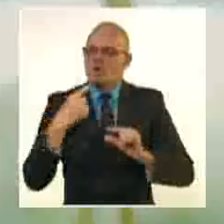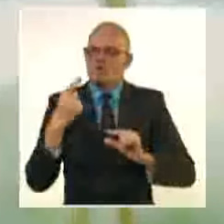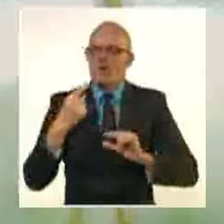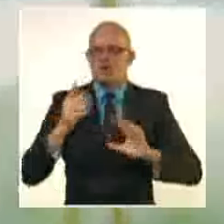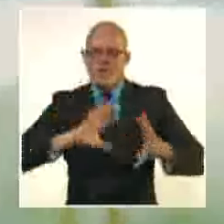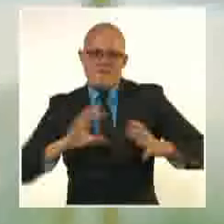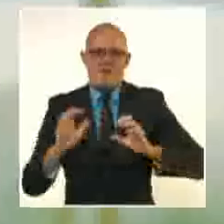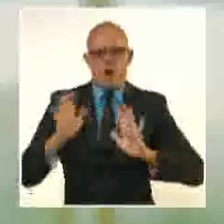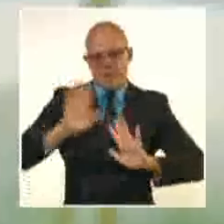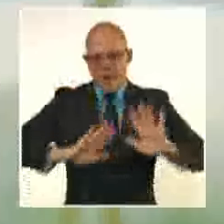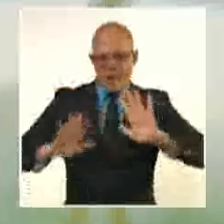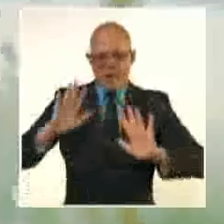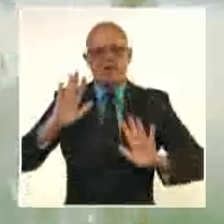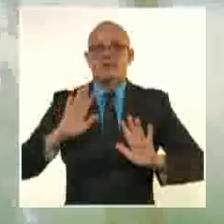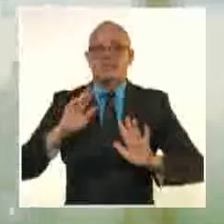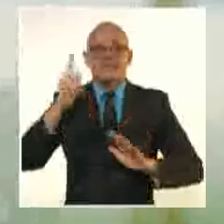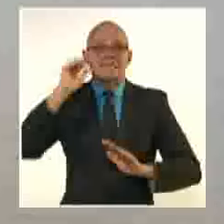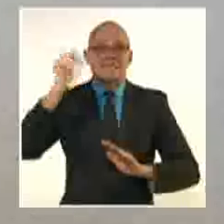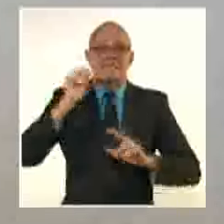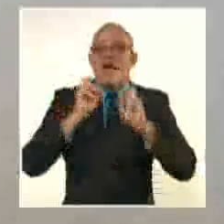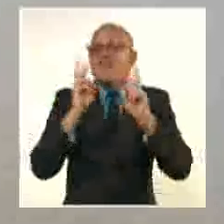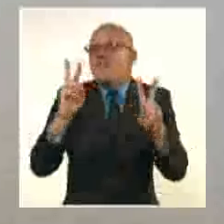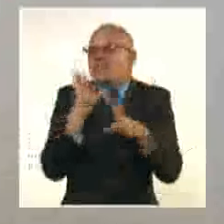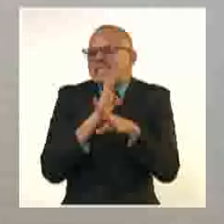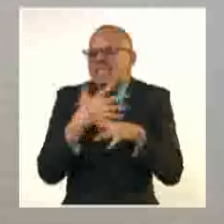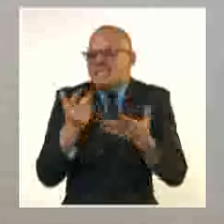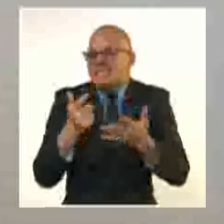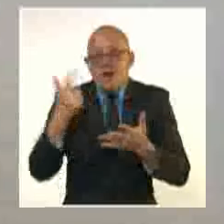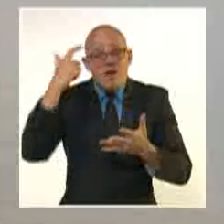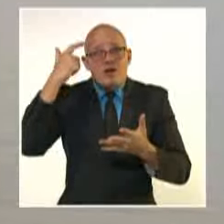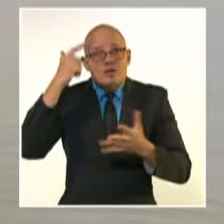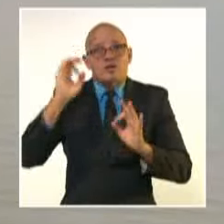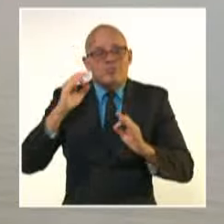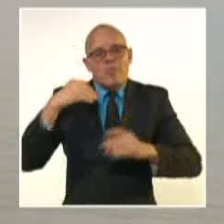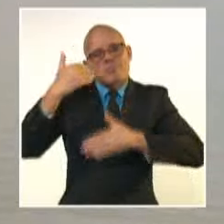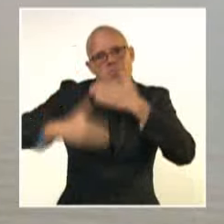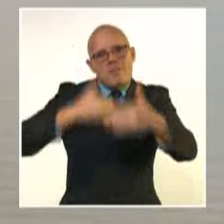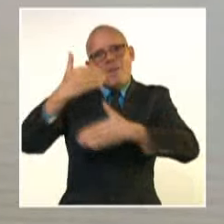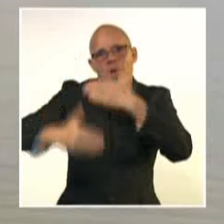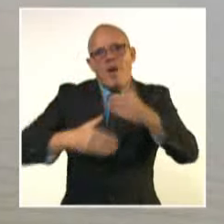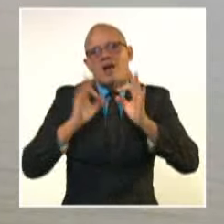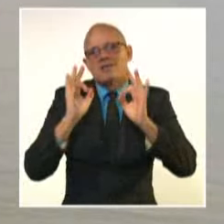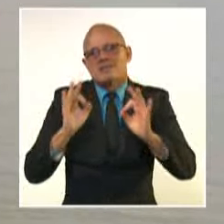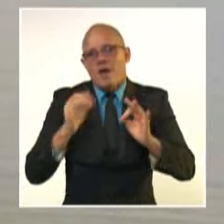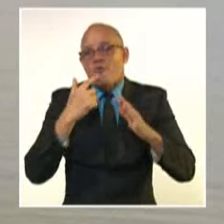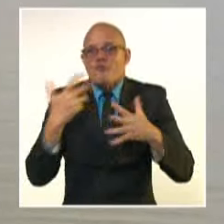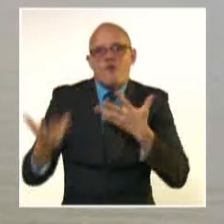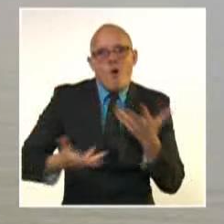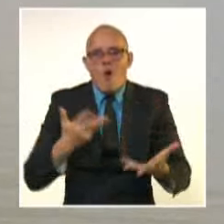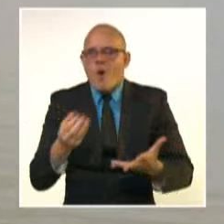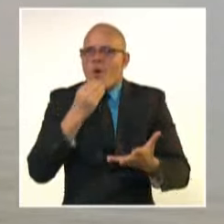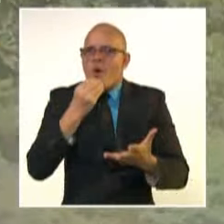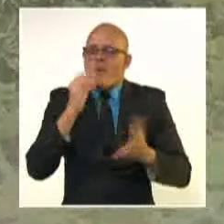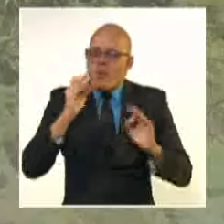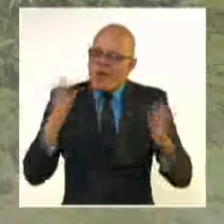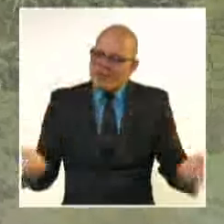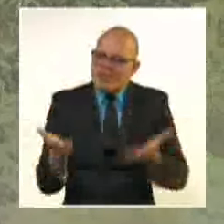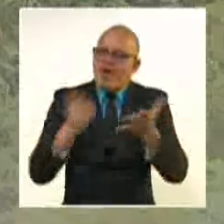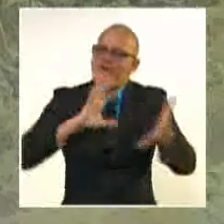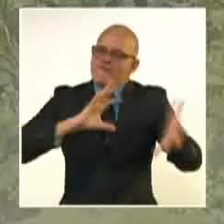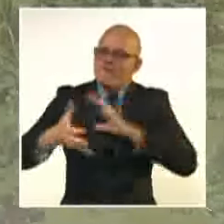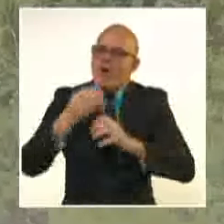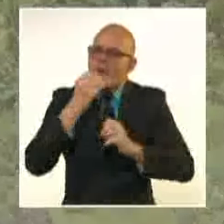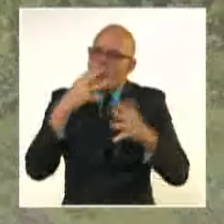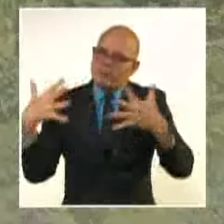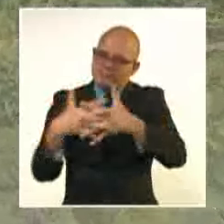Nos recuerda que vivir es transformarse continuamente y que siempre existe la posibilidad de desarrollar formas de